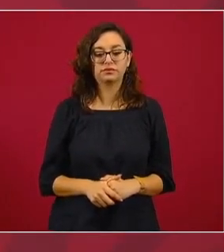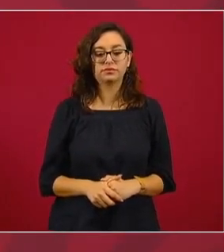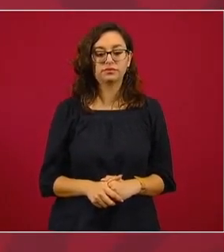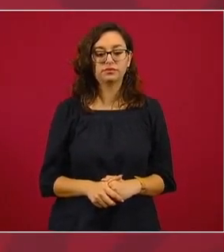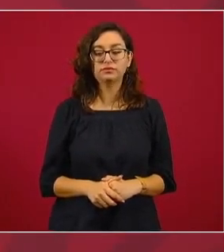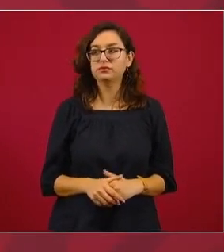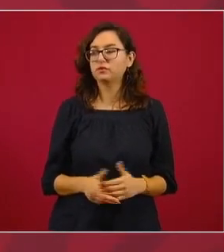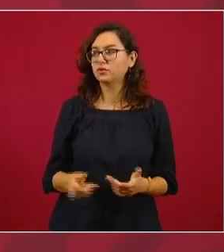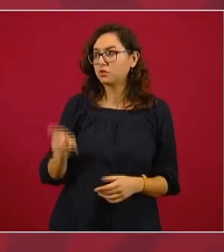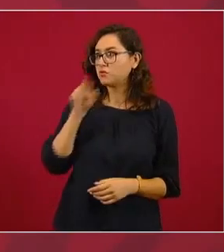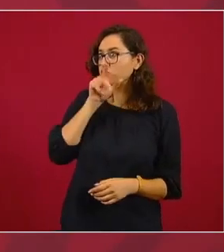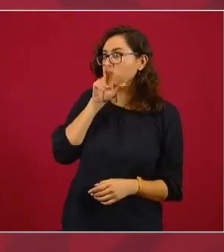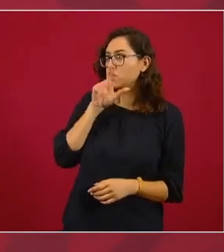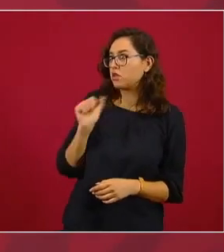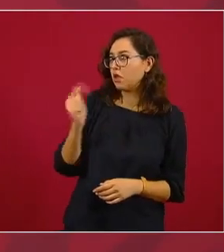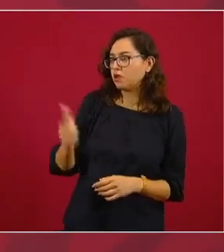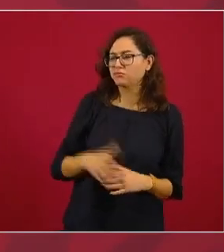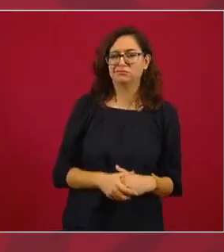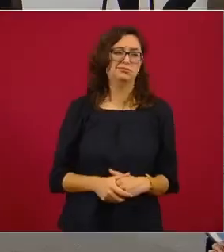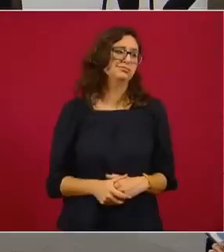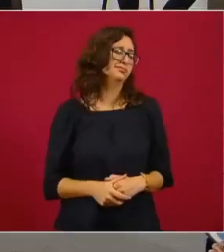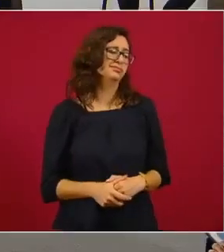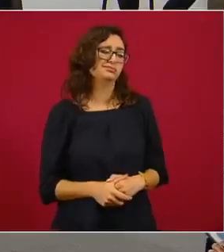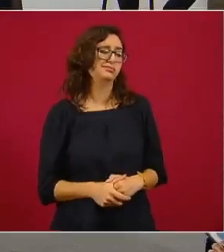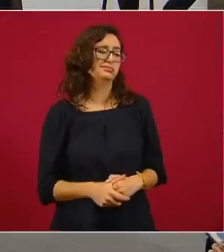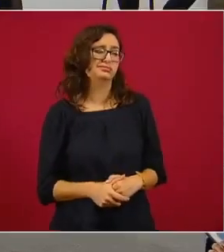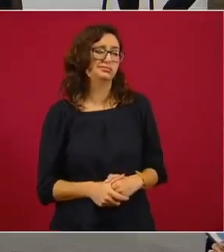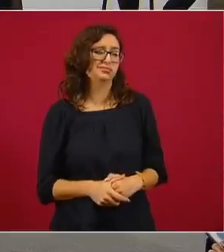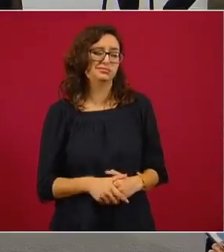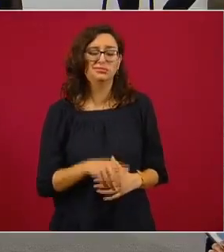sueño esa tema. Denuncia, presidente? No. Tenemos